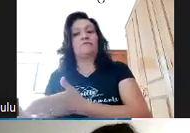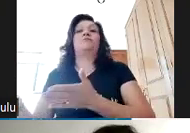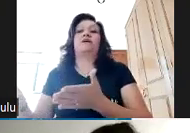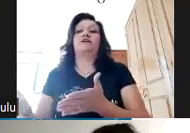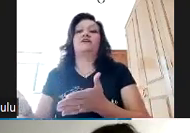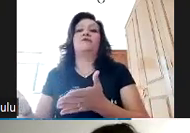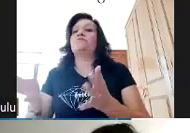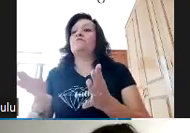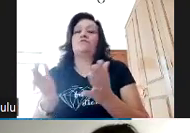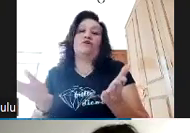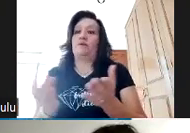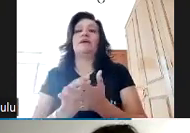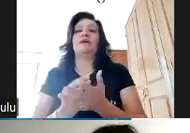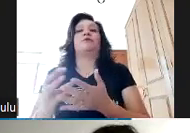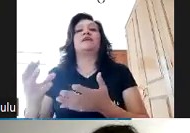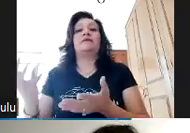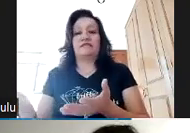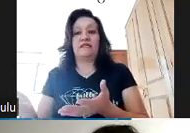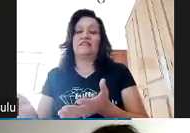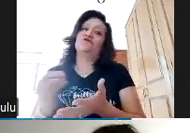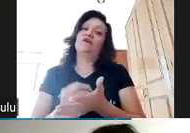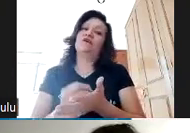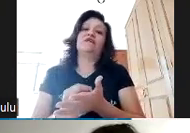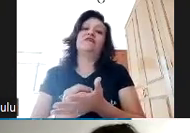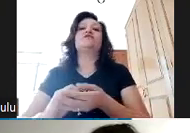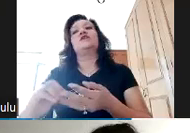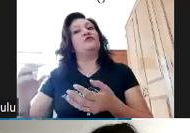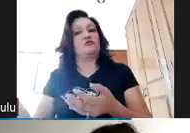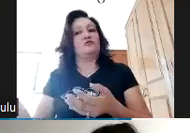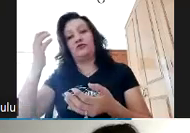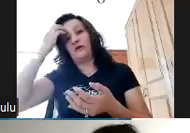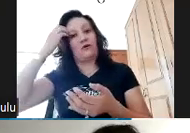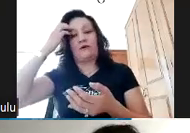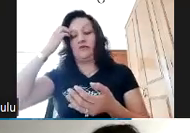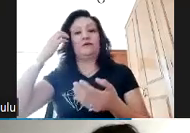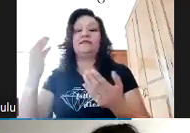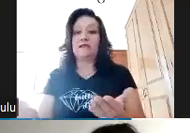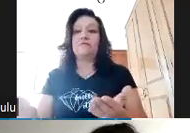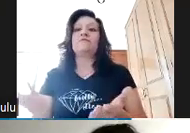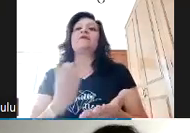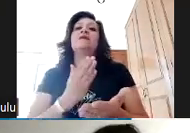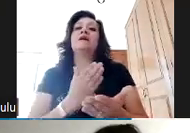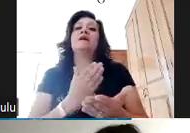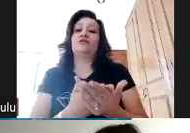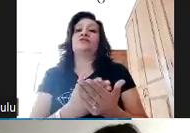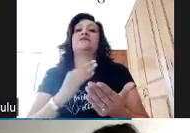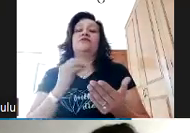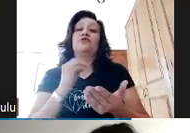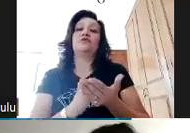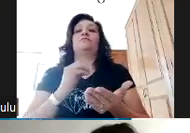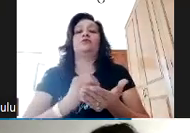porque si no no van a poder avanzar y si no avanzan ellos Nosotros tampoco vamos a avanzar entonces